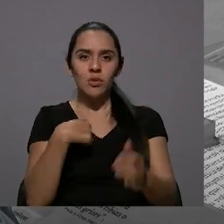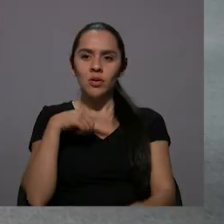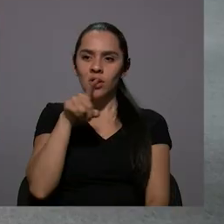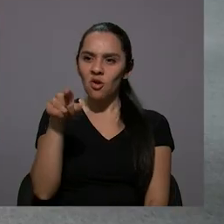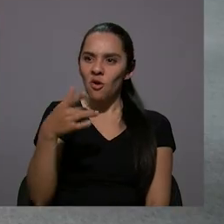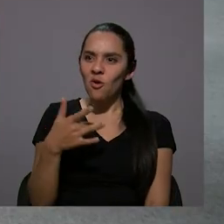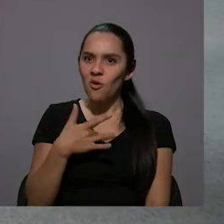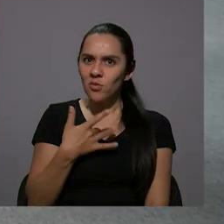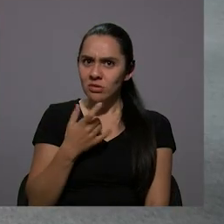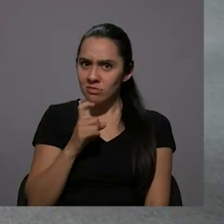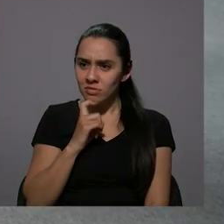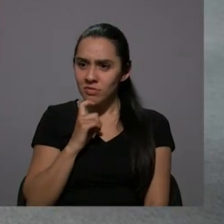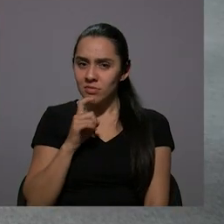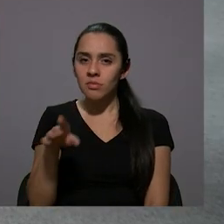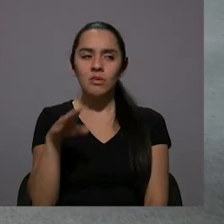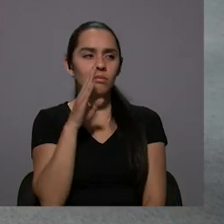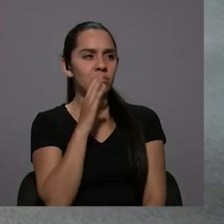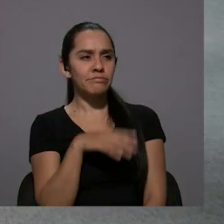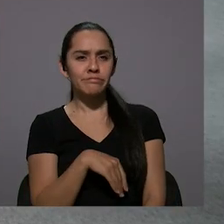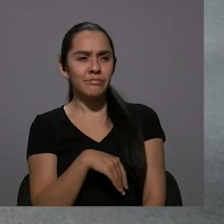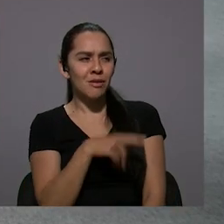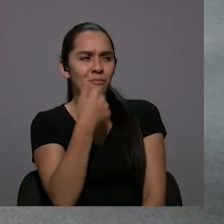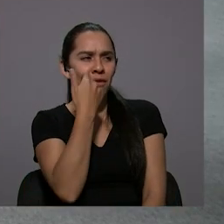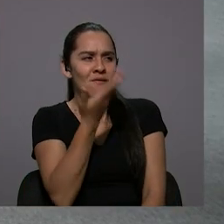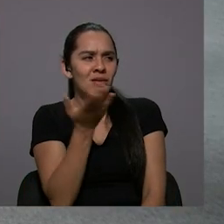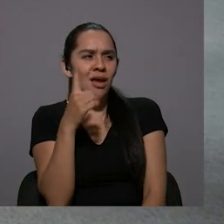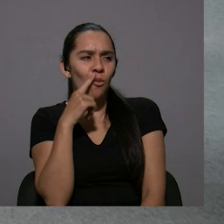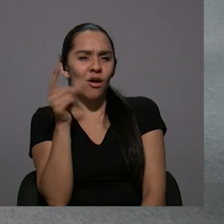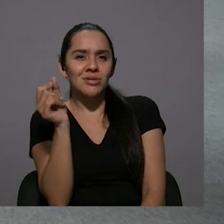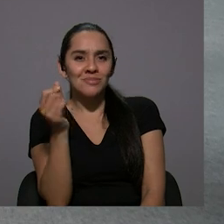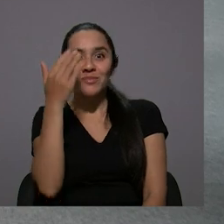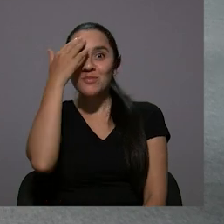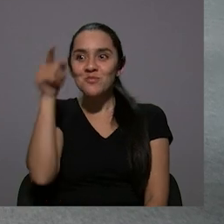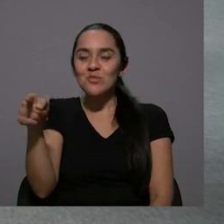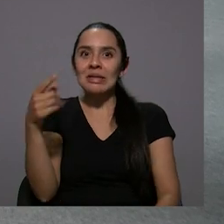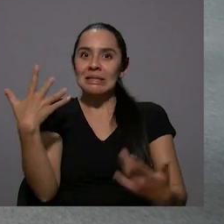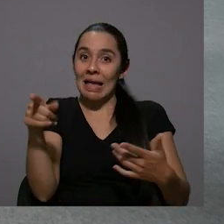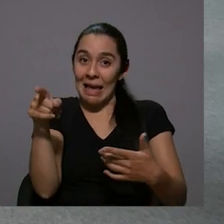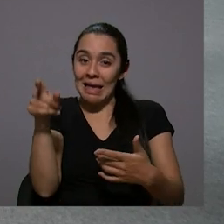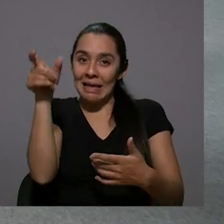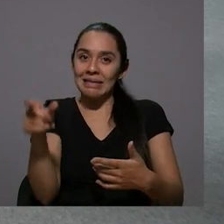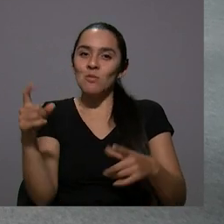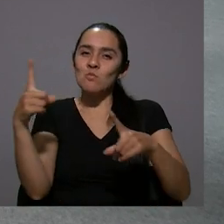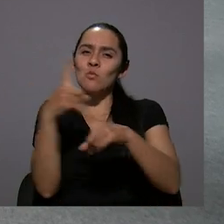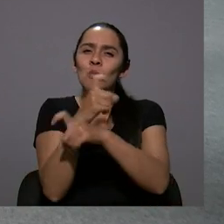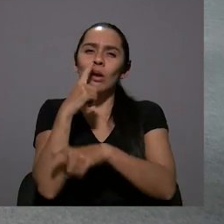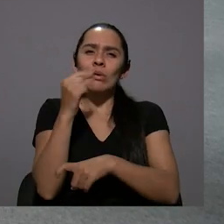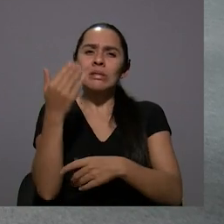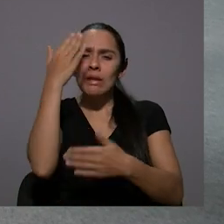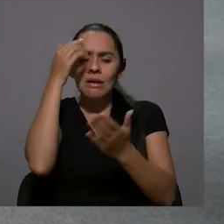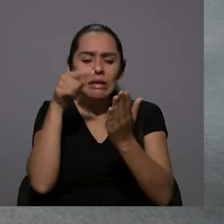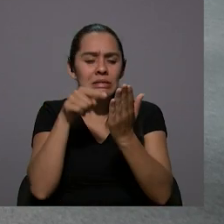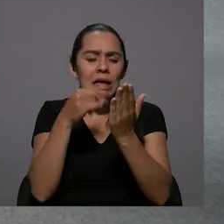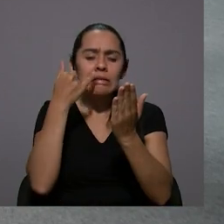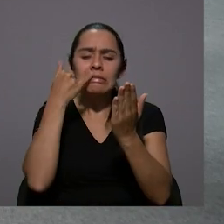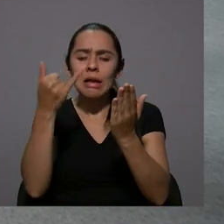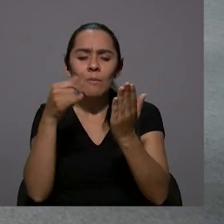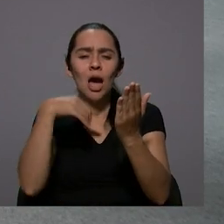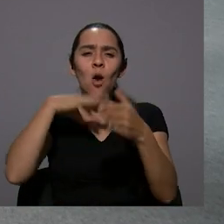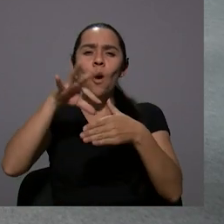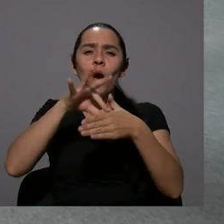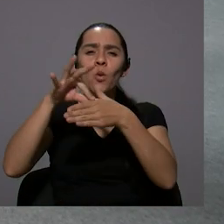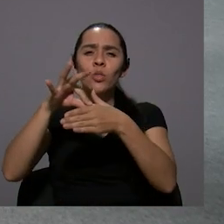dije cómo se sintió lo vio muy difícil no más fácil el WhatsApp porque a ella le complica mucho utilizar el Whatsapp saber cómo Llamar Cómo